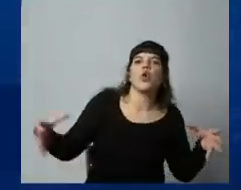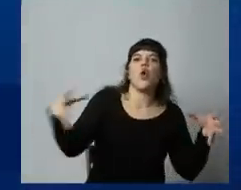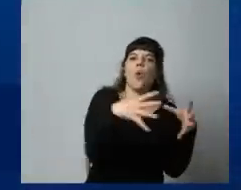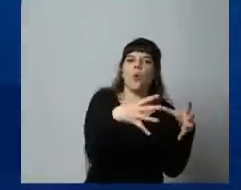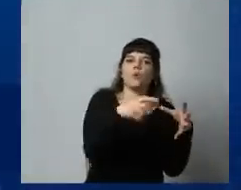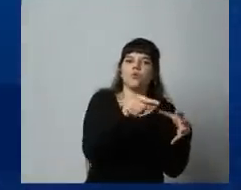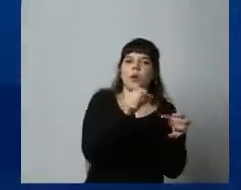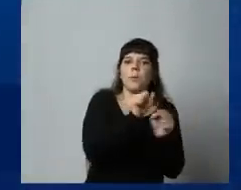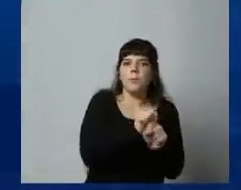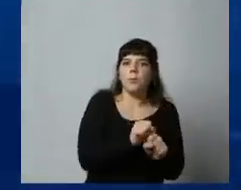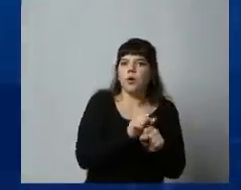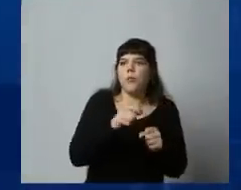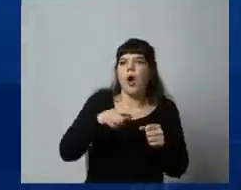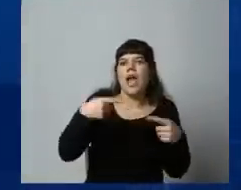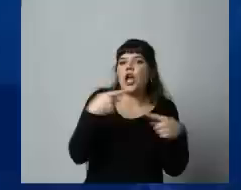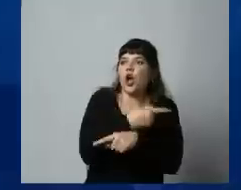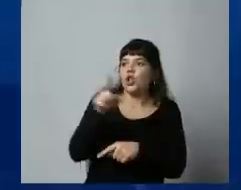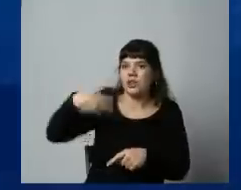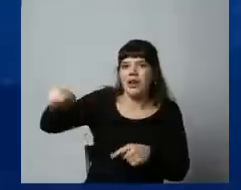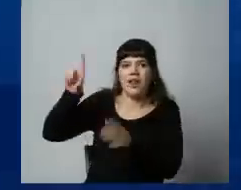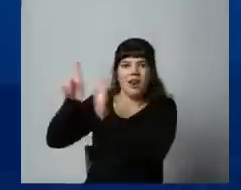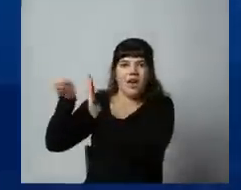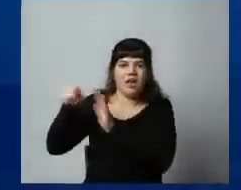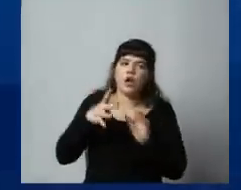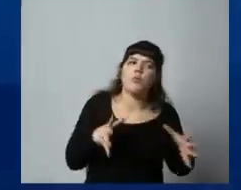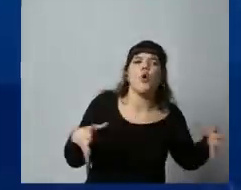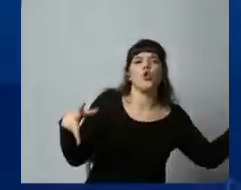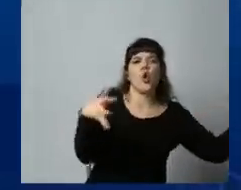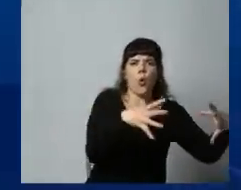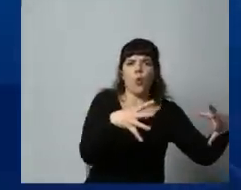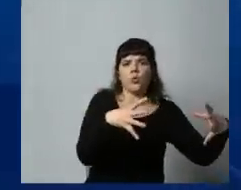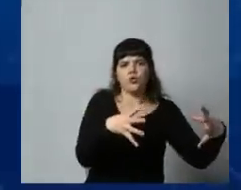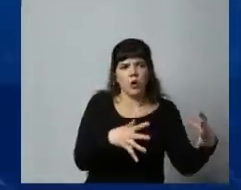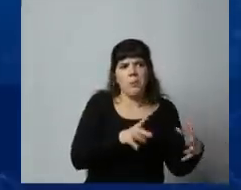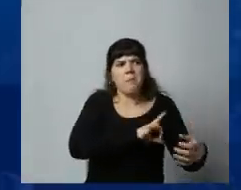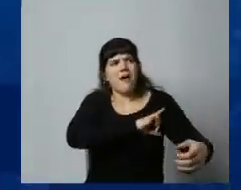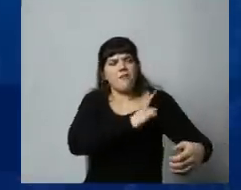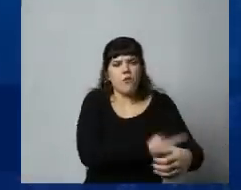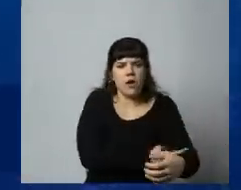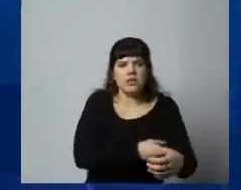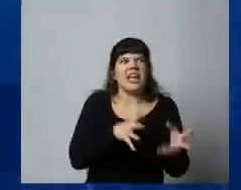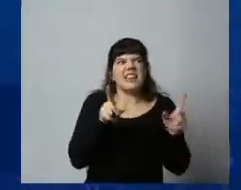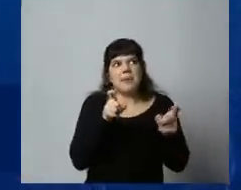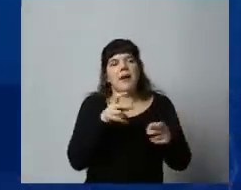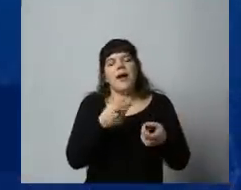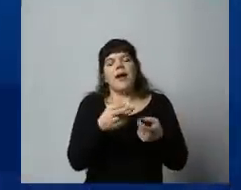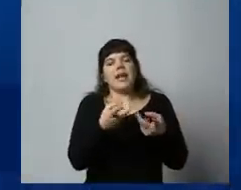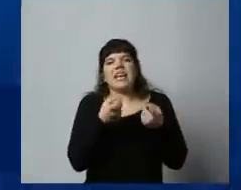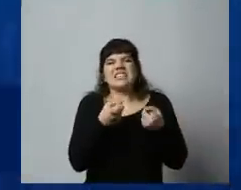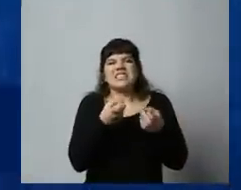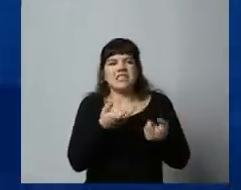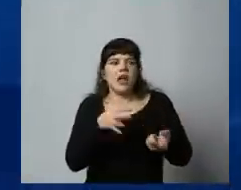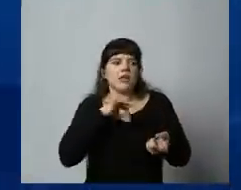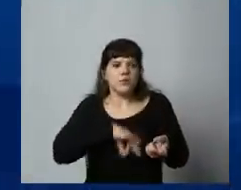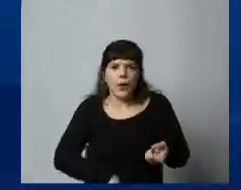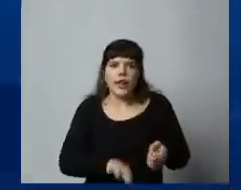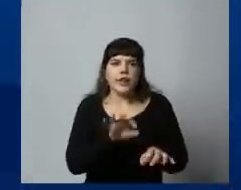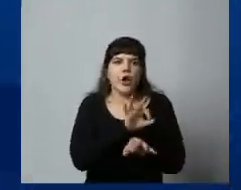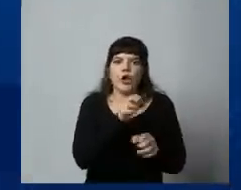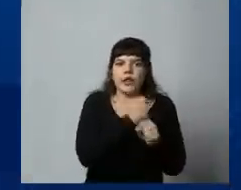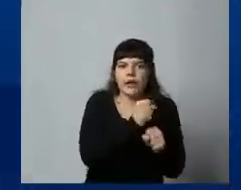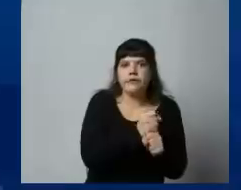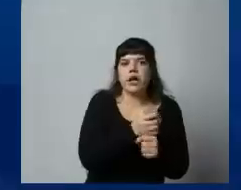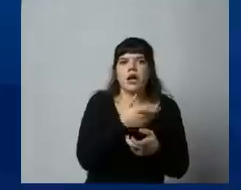manifiesten todas las oposiciones al poder ejecutivo nuestras necesidades de trabajo de salario de necesidades sociales que se